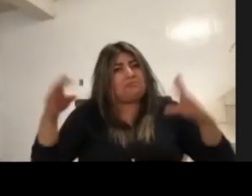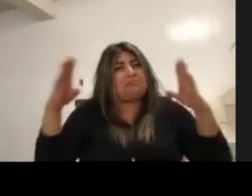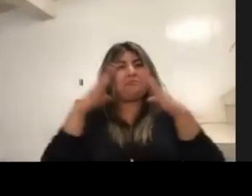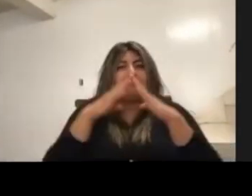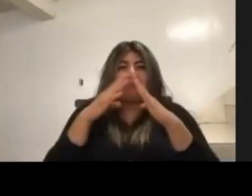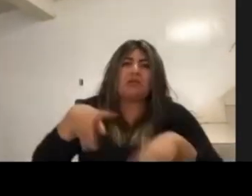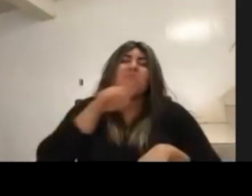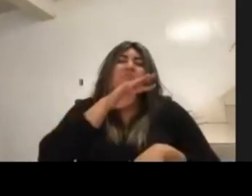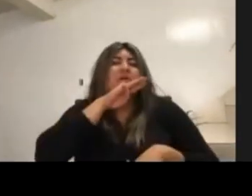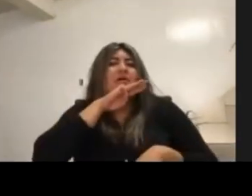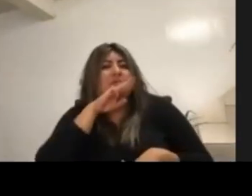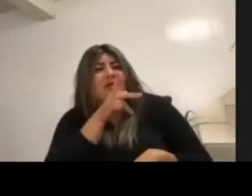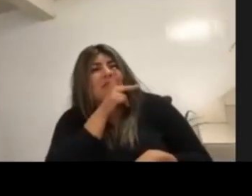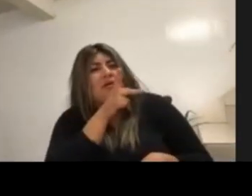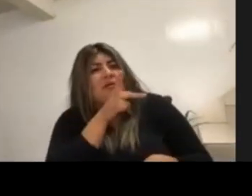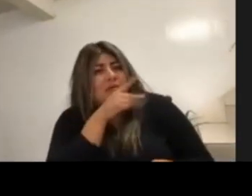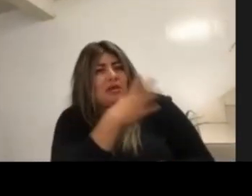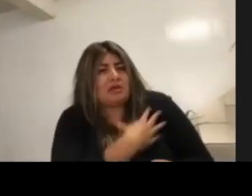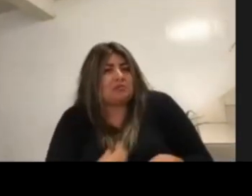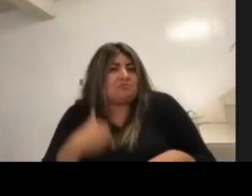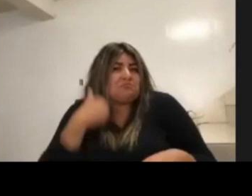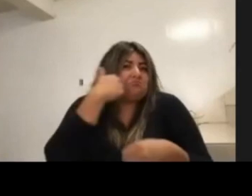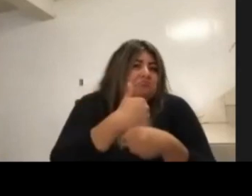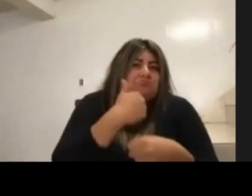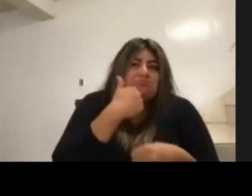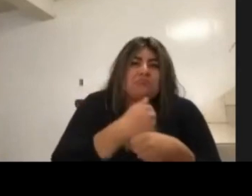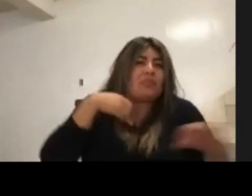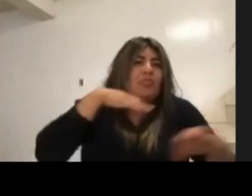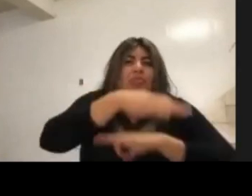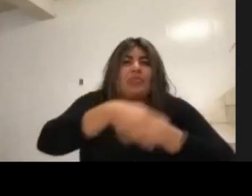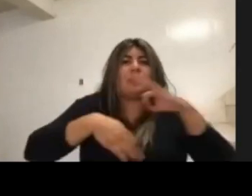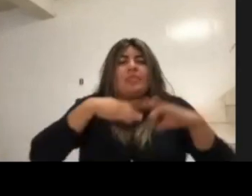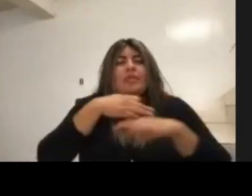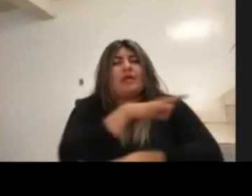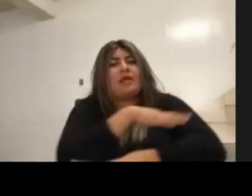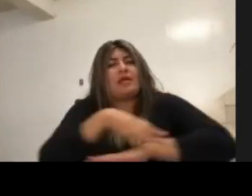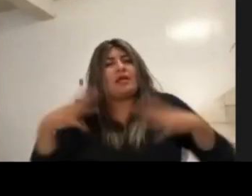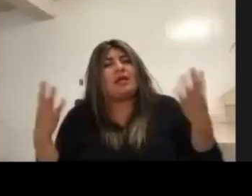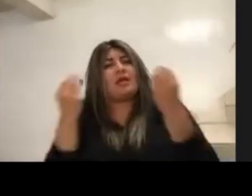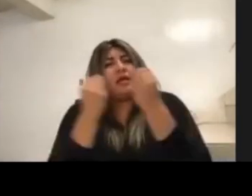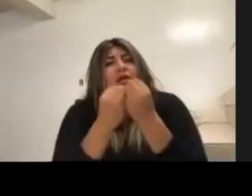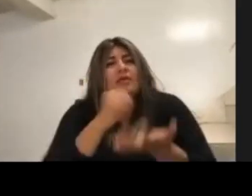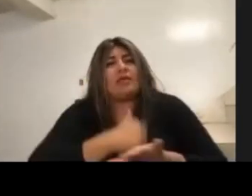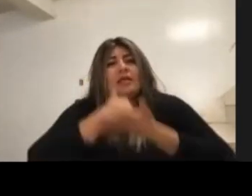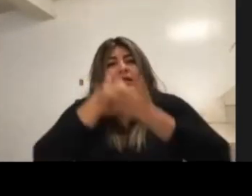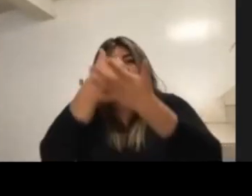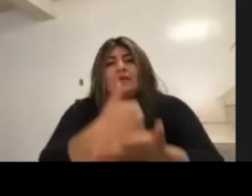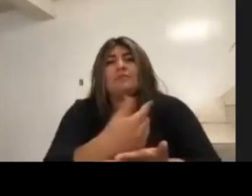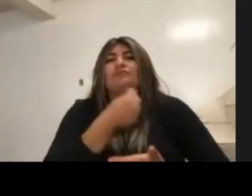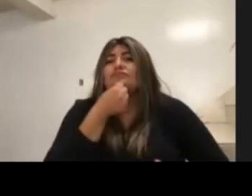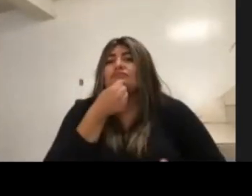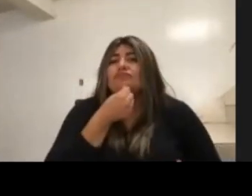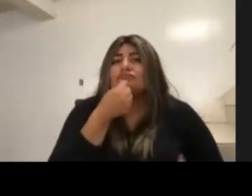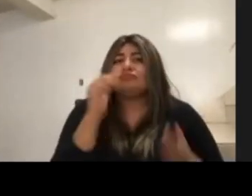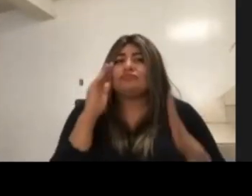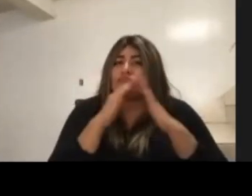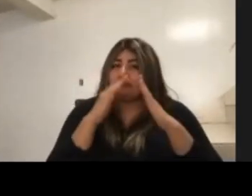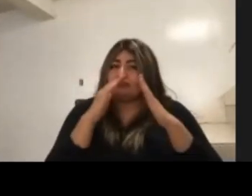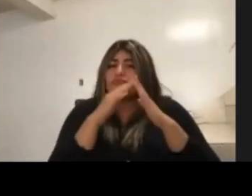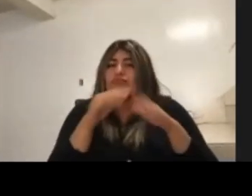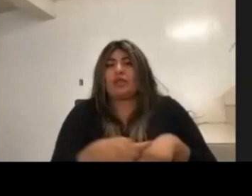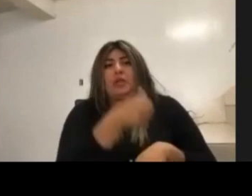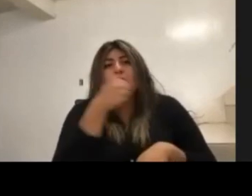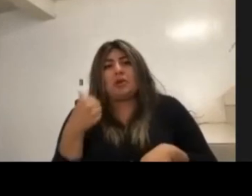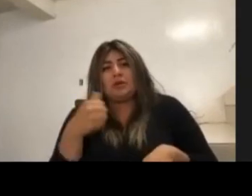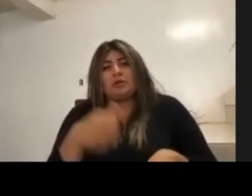papá, hermano o abuelos, están trabajando con los niños, porque esto sí es indispensable. La siguiente, por favor.